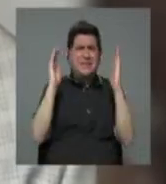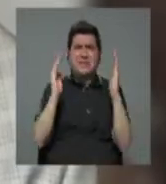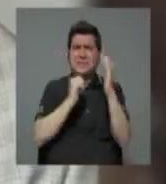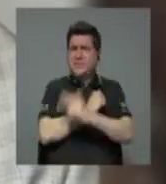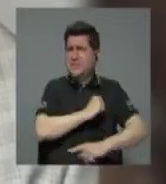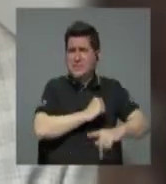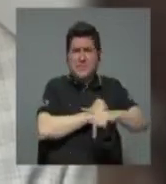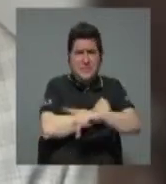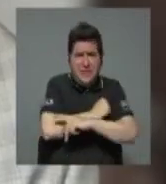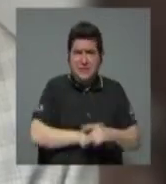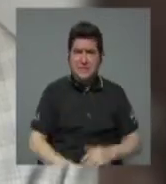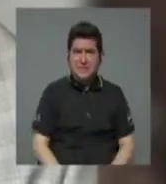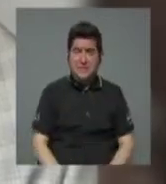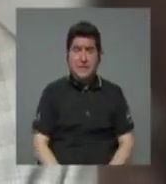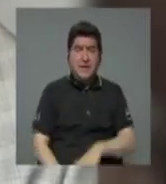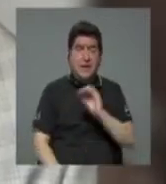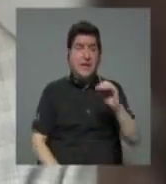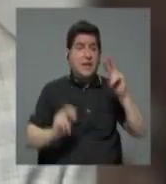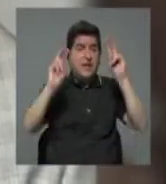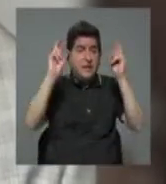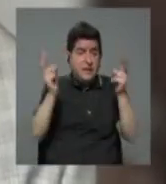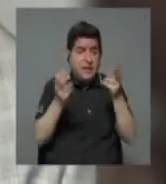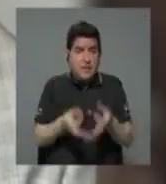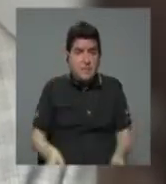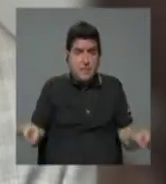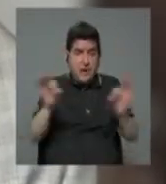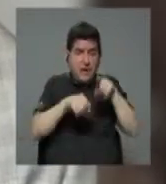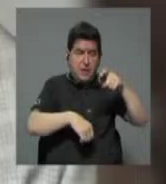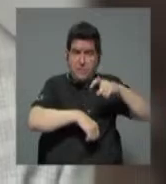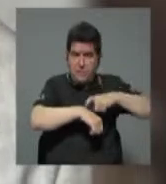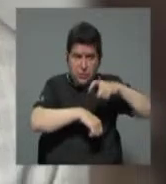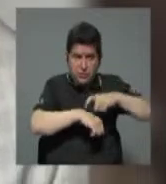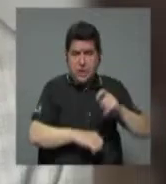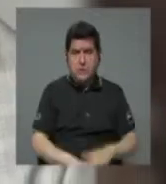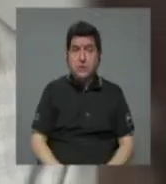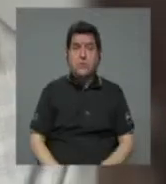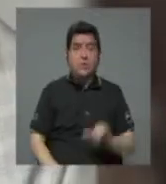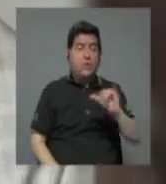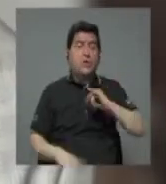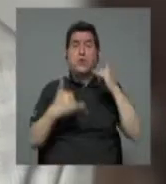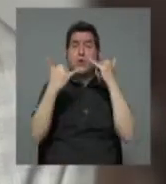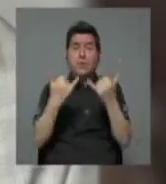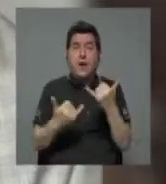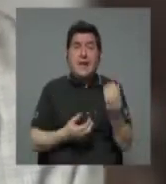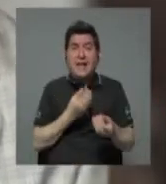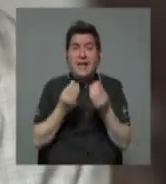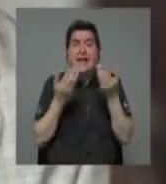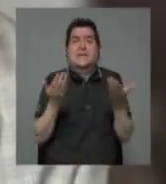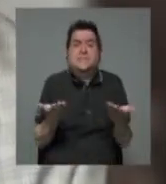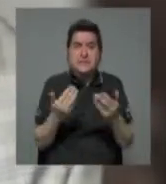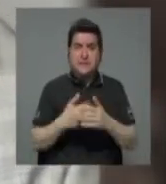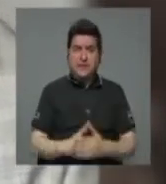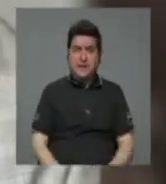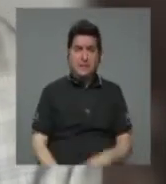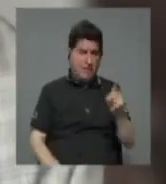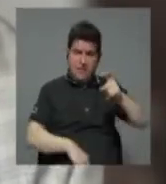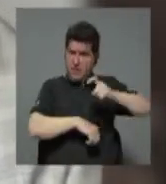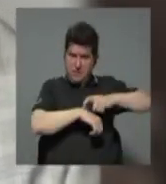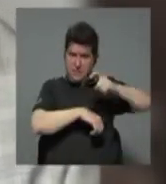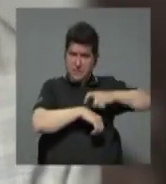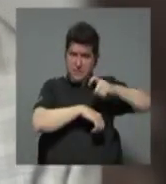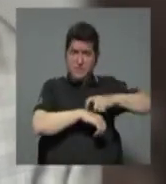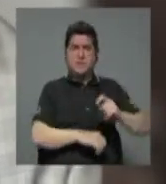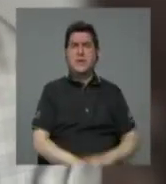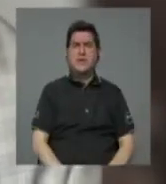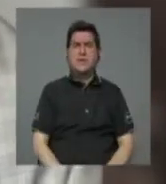país, y uno de los grandes temas que veía uno en ese momento es: ¿y ahora qué voy a hacer? En aquel momento, que muchas de